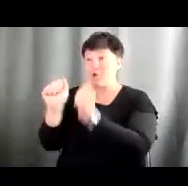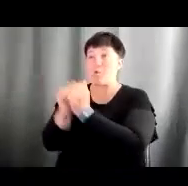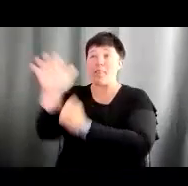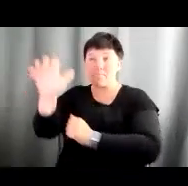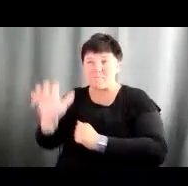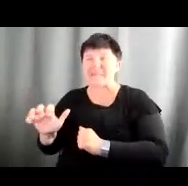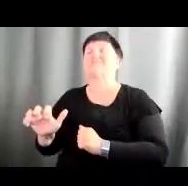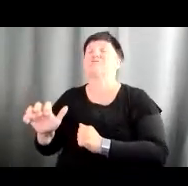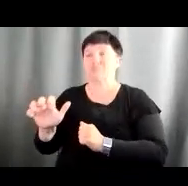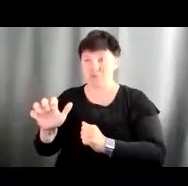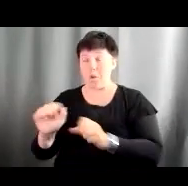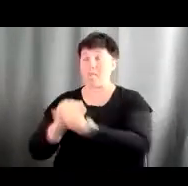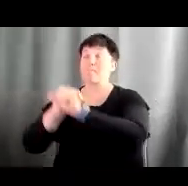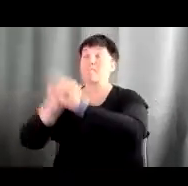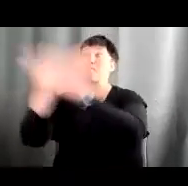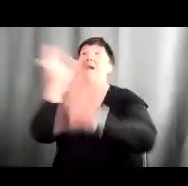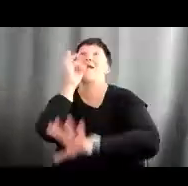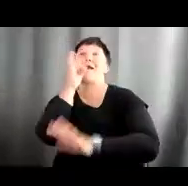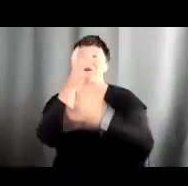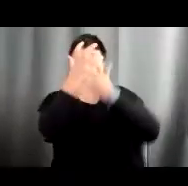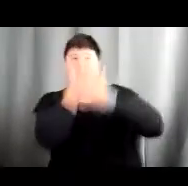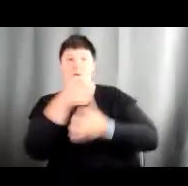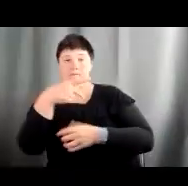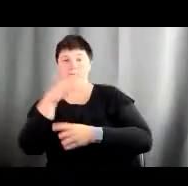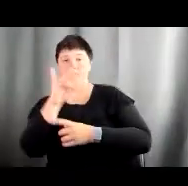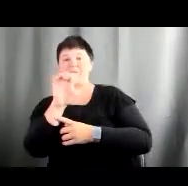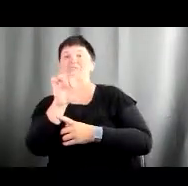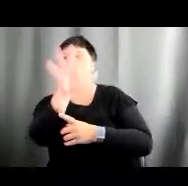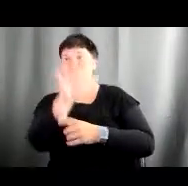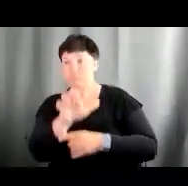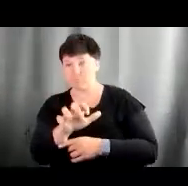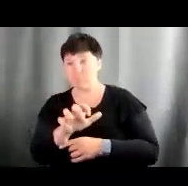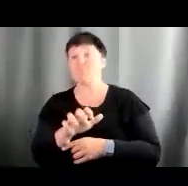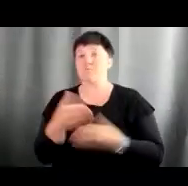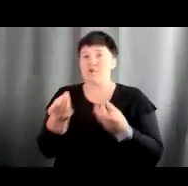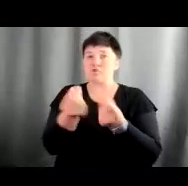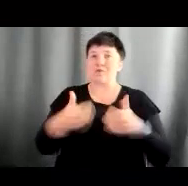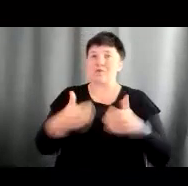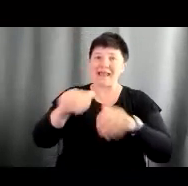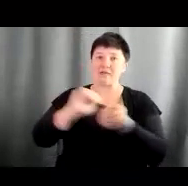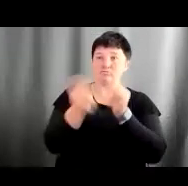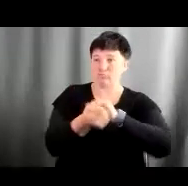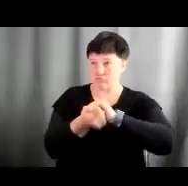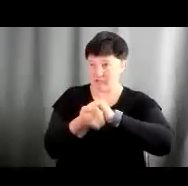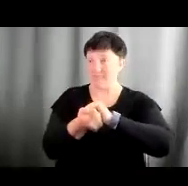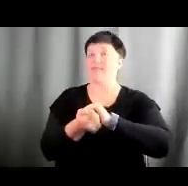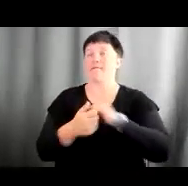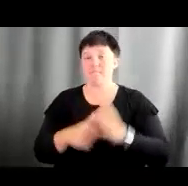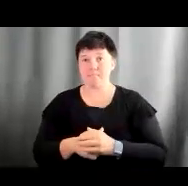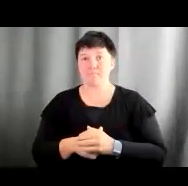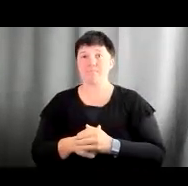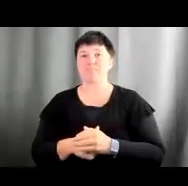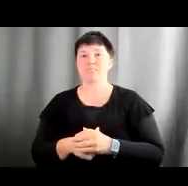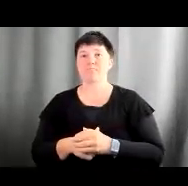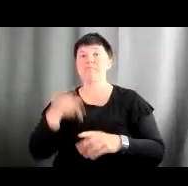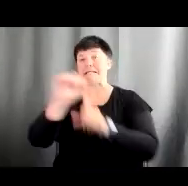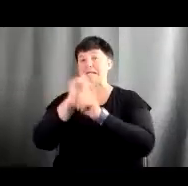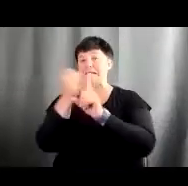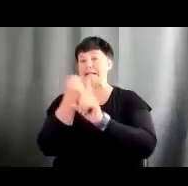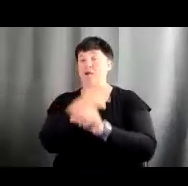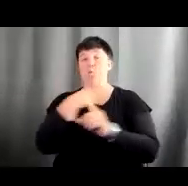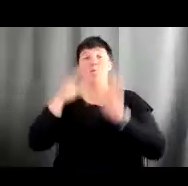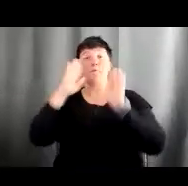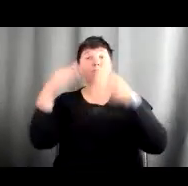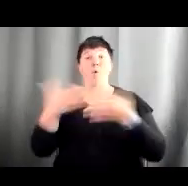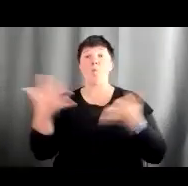recogerlo en un píxel, una luz brillante en un píxel muy oscuro, para poder seguir el cambio de uso del suelo en ese sentido. Y en este caso, en lo